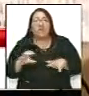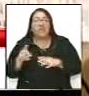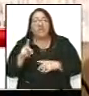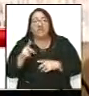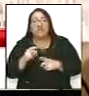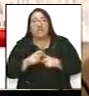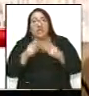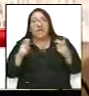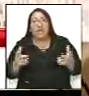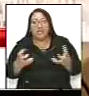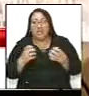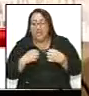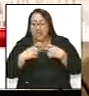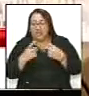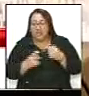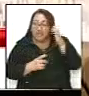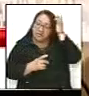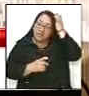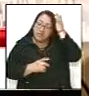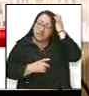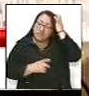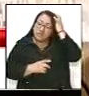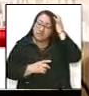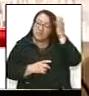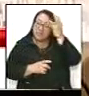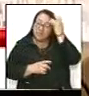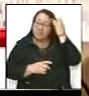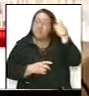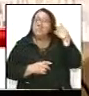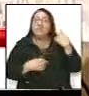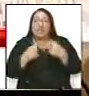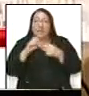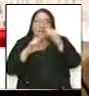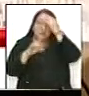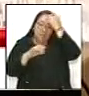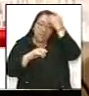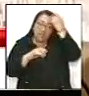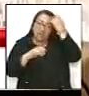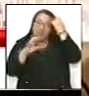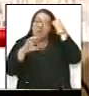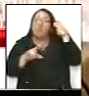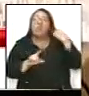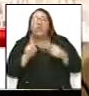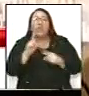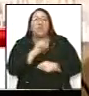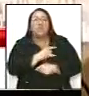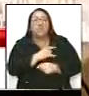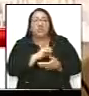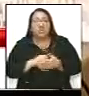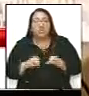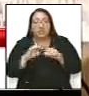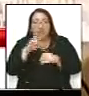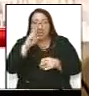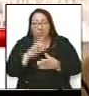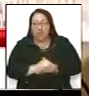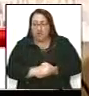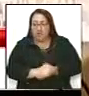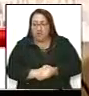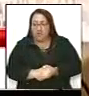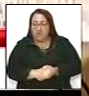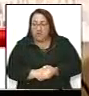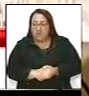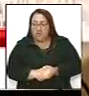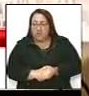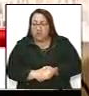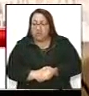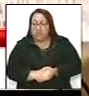tan anhelado deseo de licenciarse como una de las universidades más importantes del país, y que seguramente